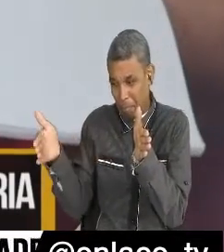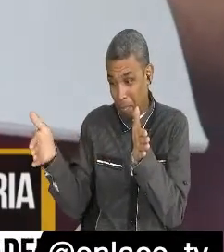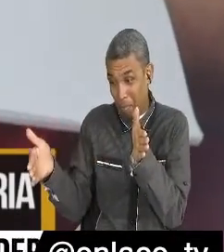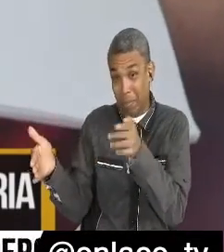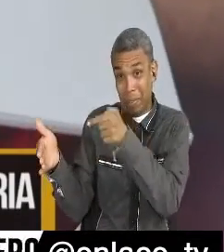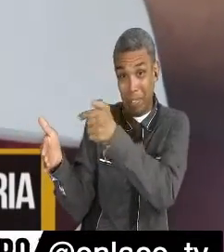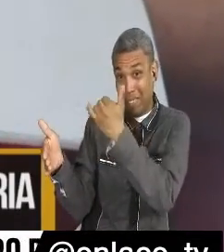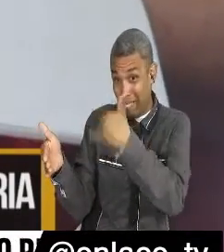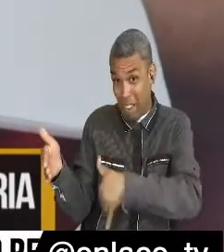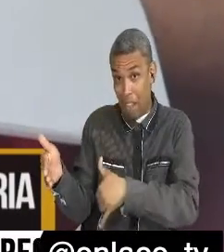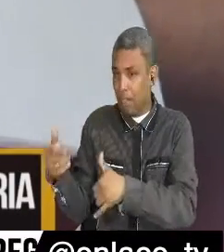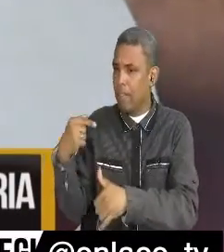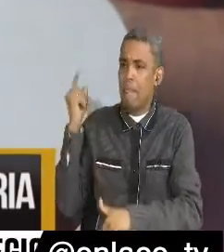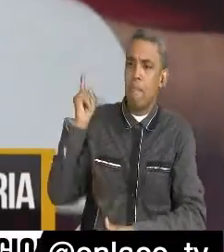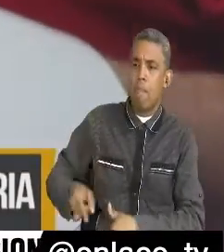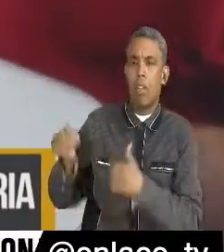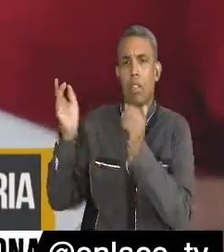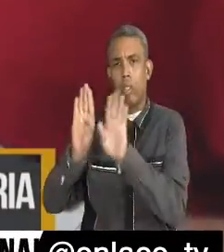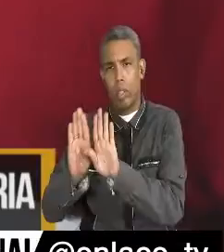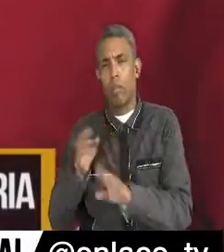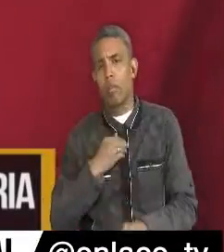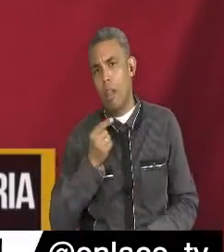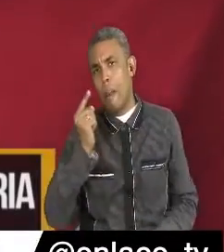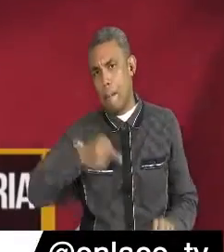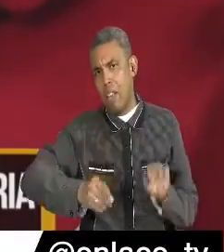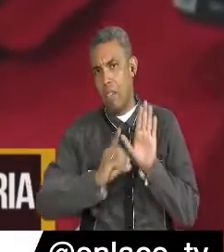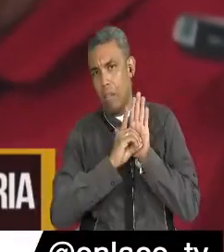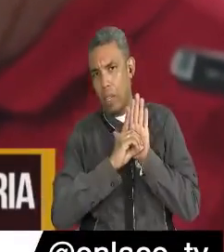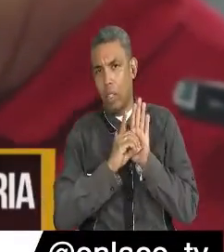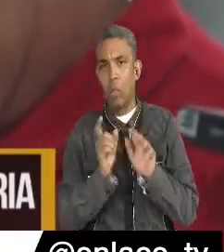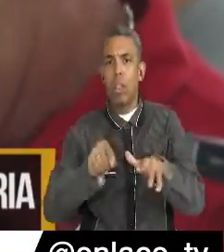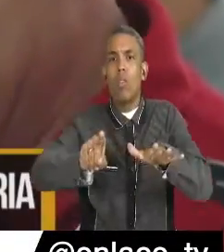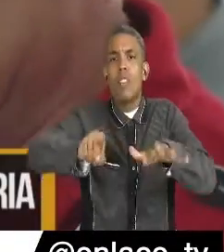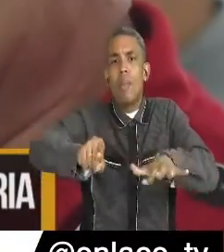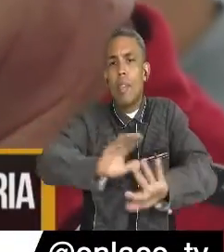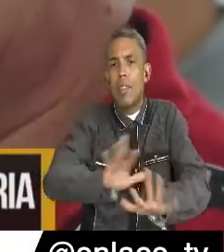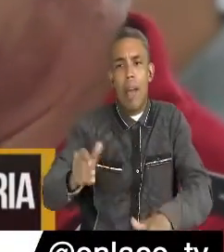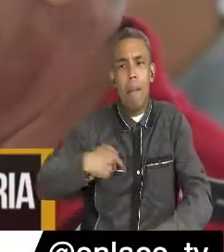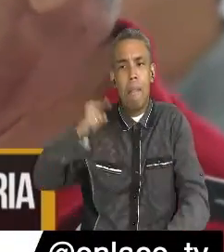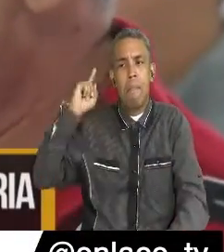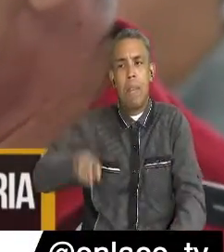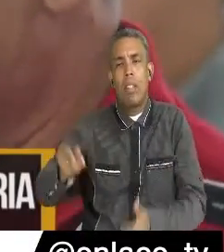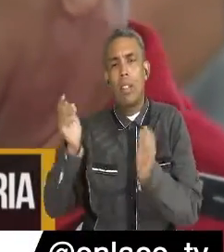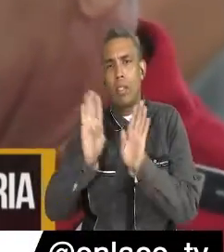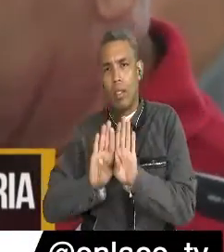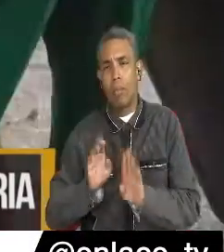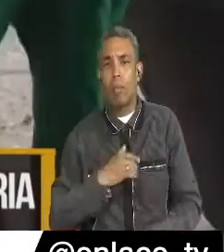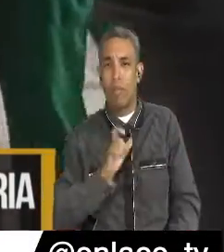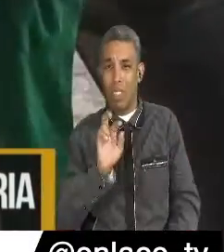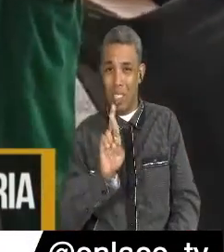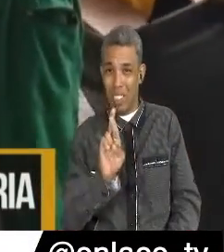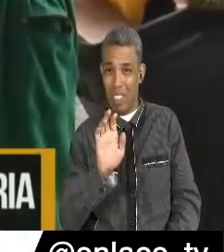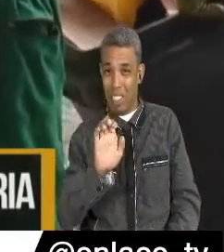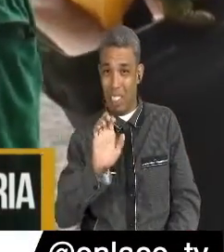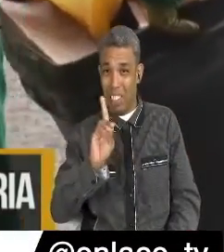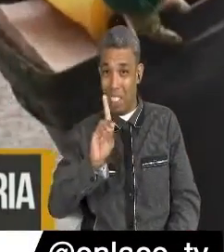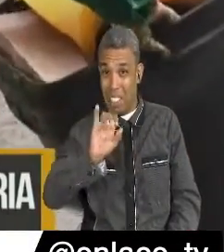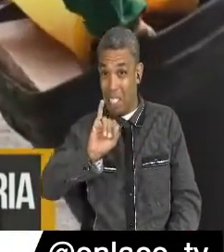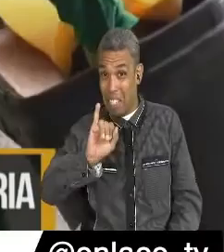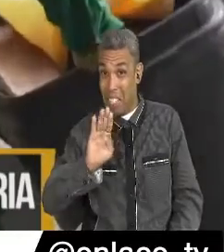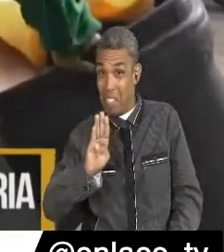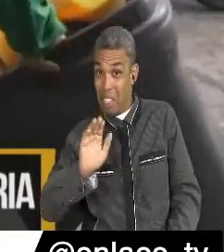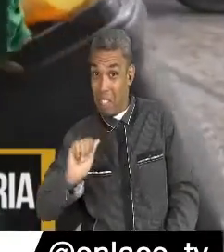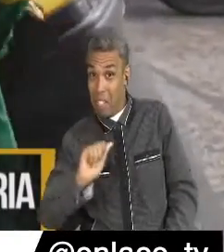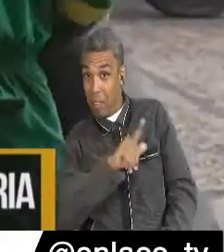expedido el nuevo decreto de emergencia sanitaria, el alcalde Darío Echeverri dijo que Rediva tendrá un mes para exponer una alternativa para